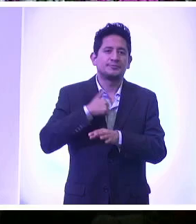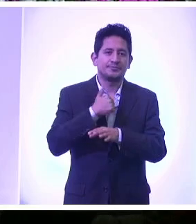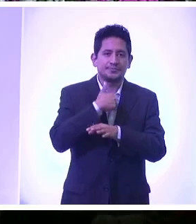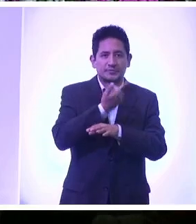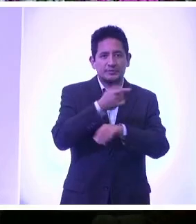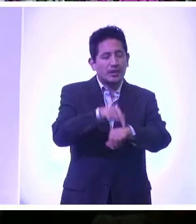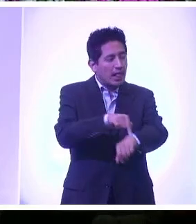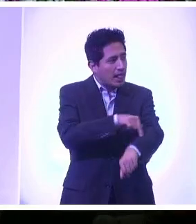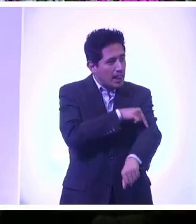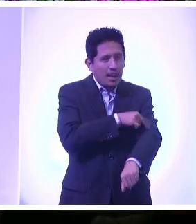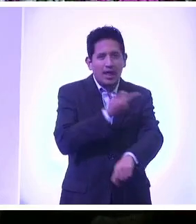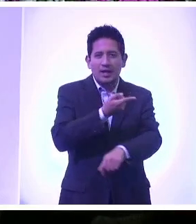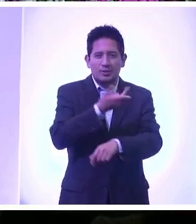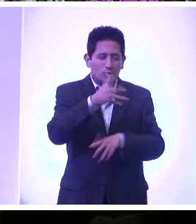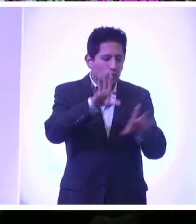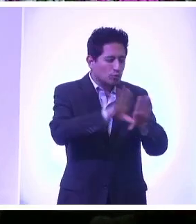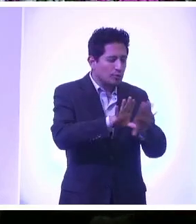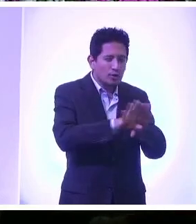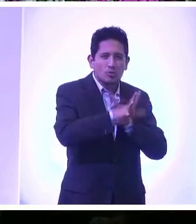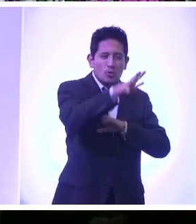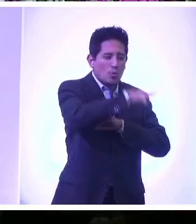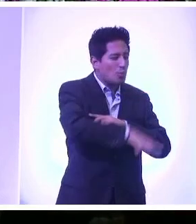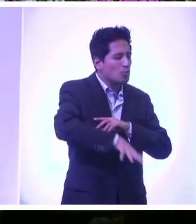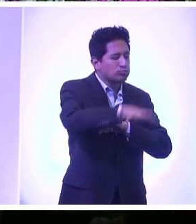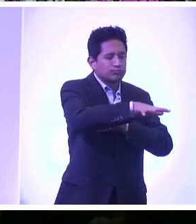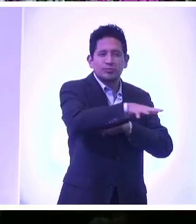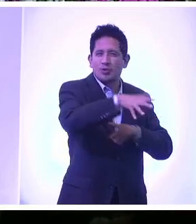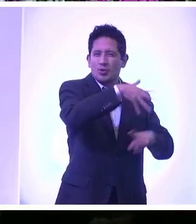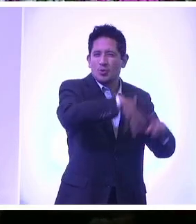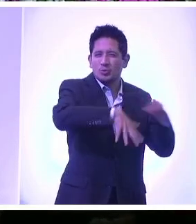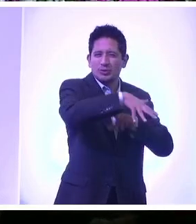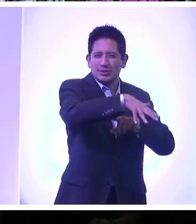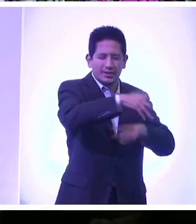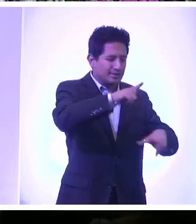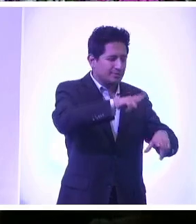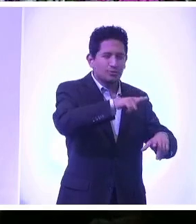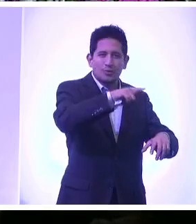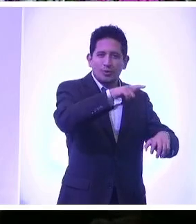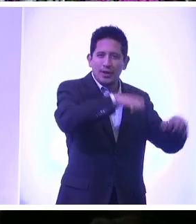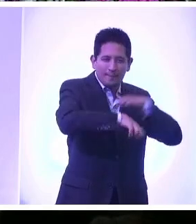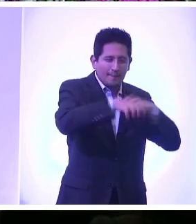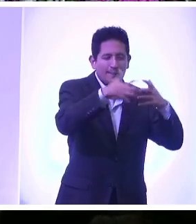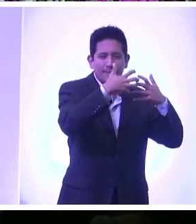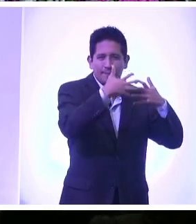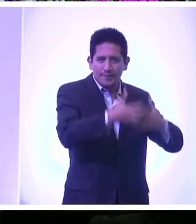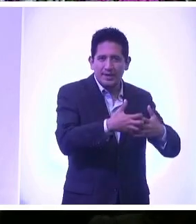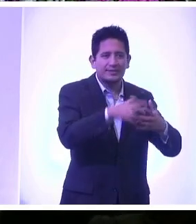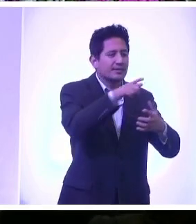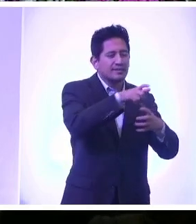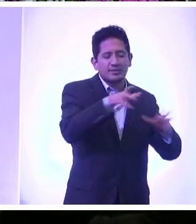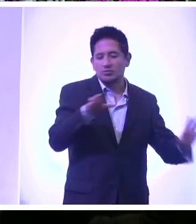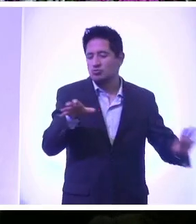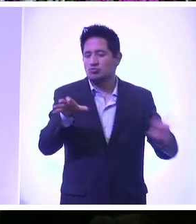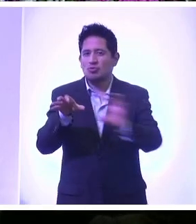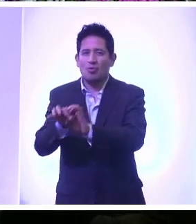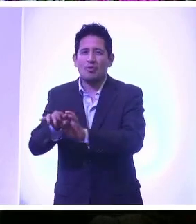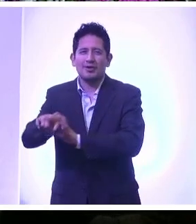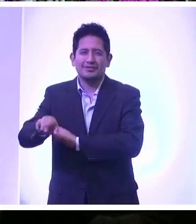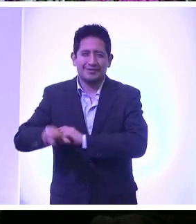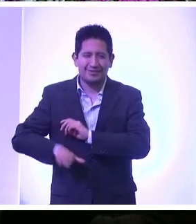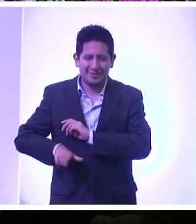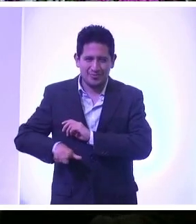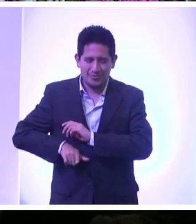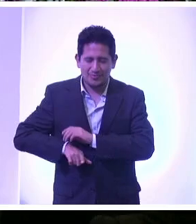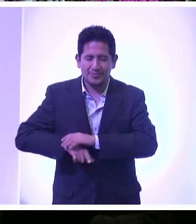al mundo empresarial a su vinculación con el Go y Cómo podemos eh trabajar de manera conjunta para poder